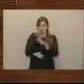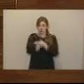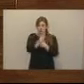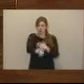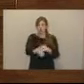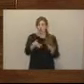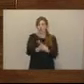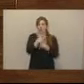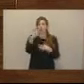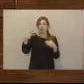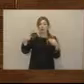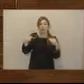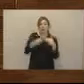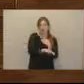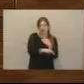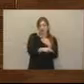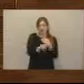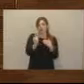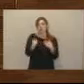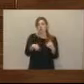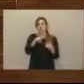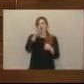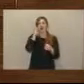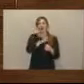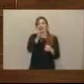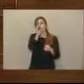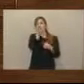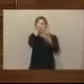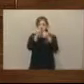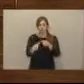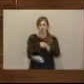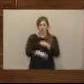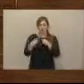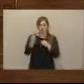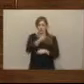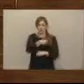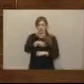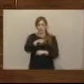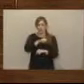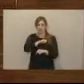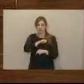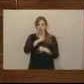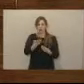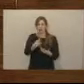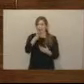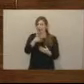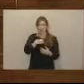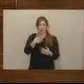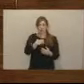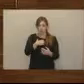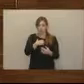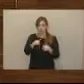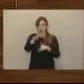restricciones que Rajoy impuso a través de los presupuestos generales del Estado, para que no se pudieran precisamente convocar